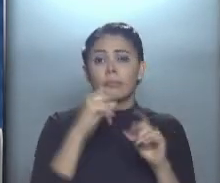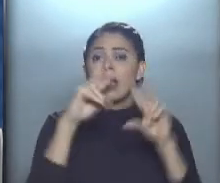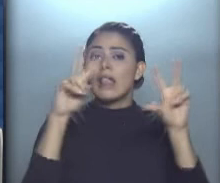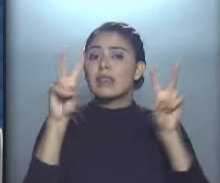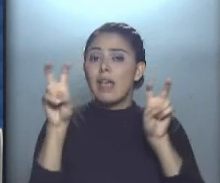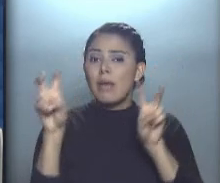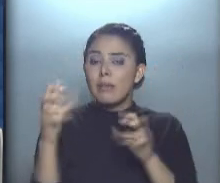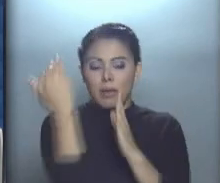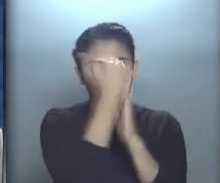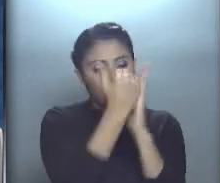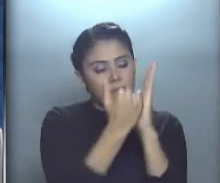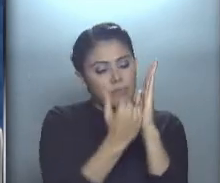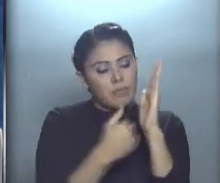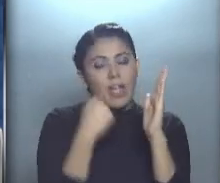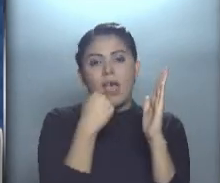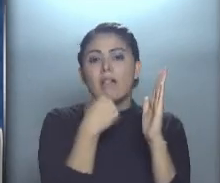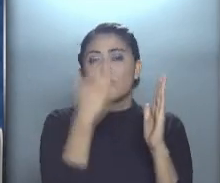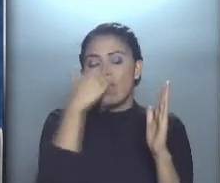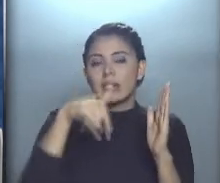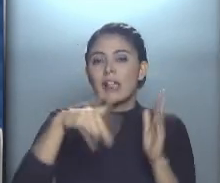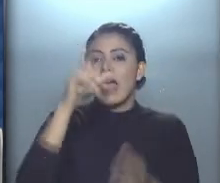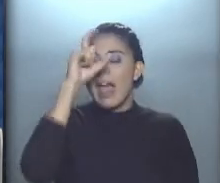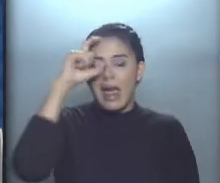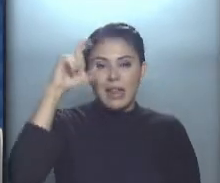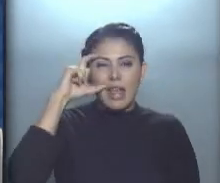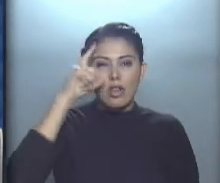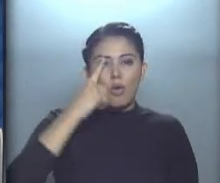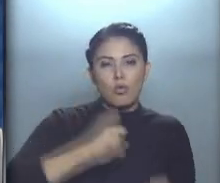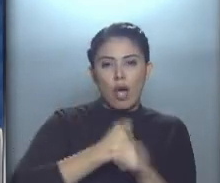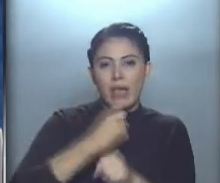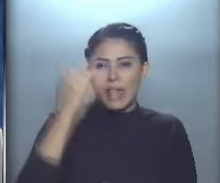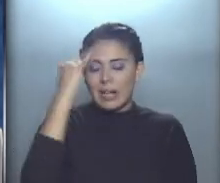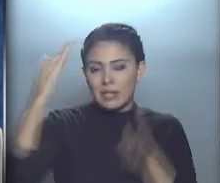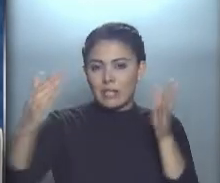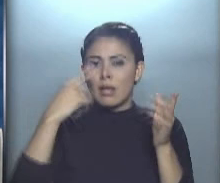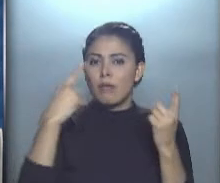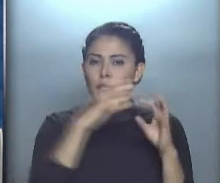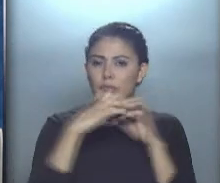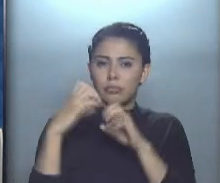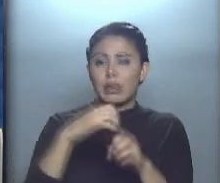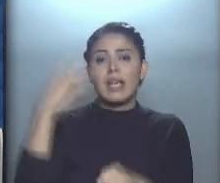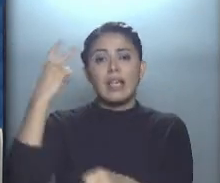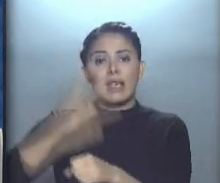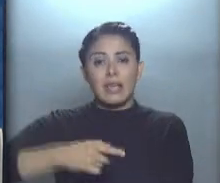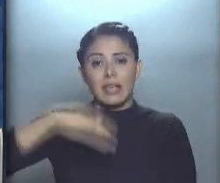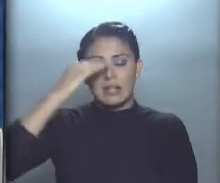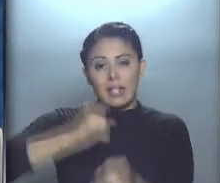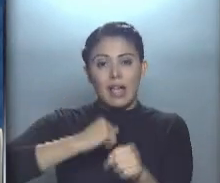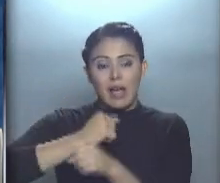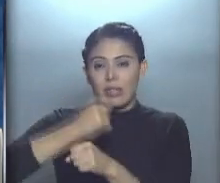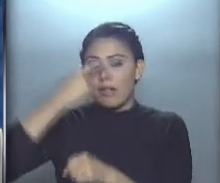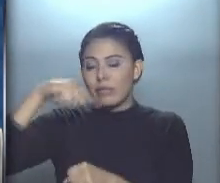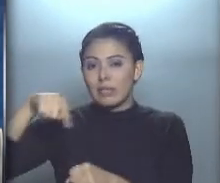para discutir los detalles en la primera quincena de enero y generar las condiciones para que en la segunda quincena de enero se suscriban los